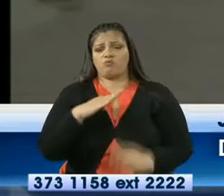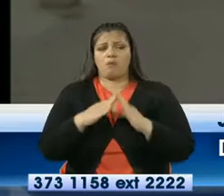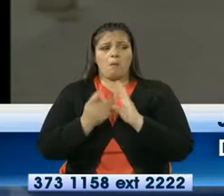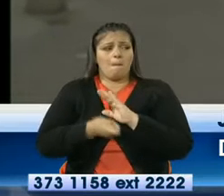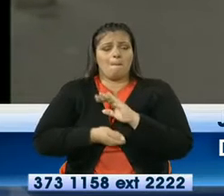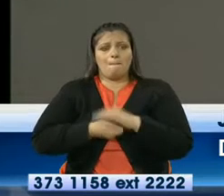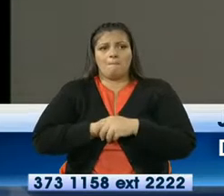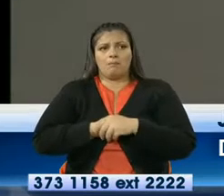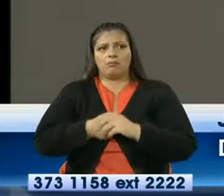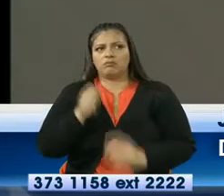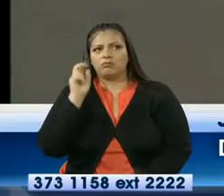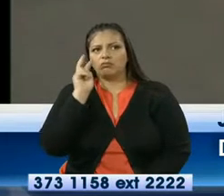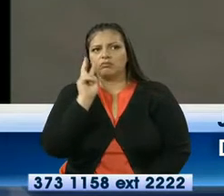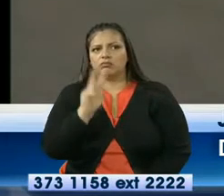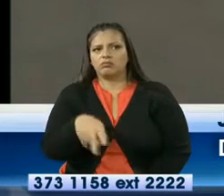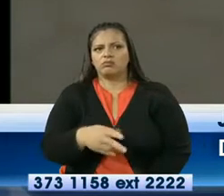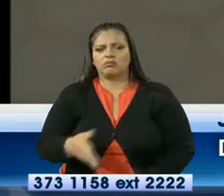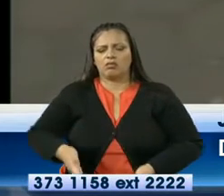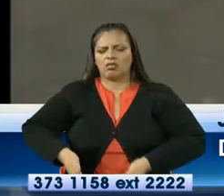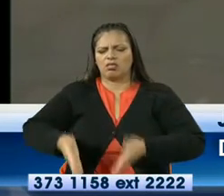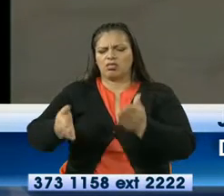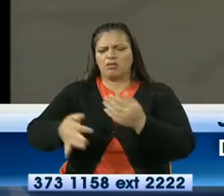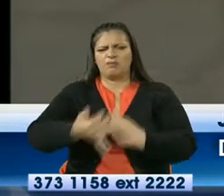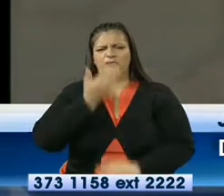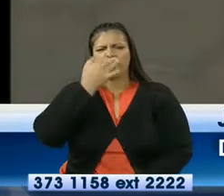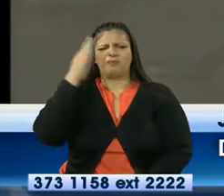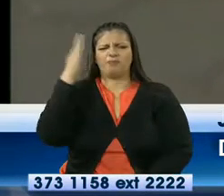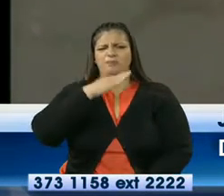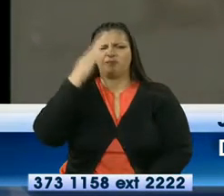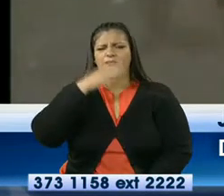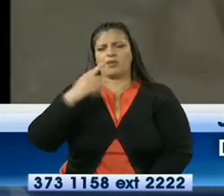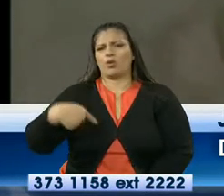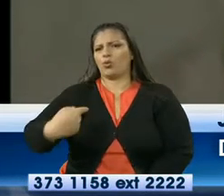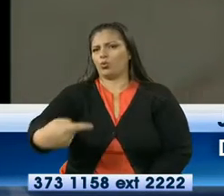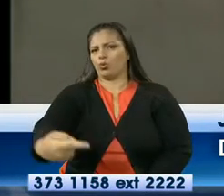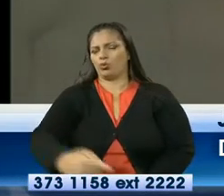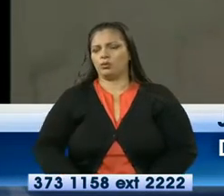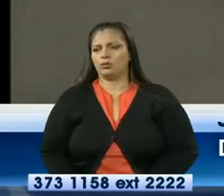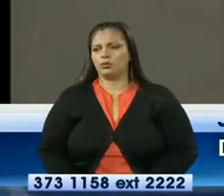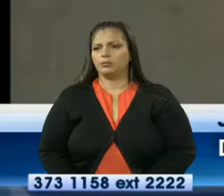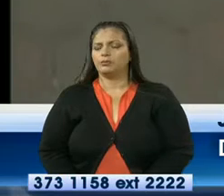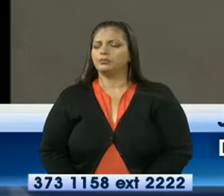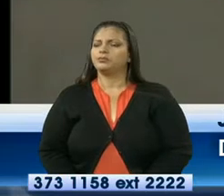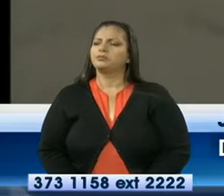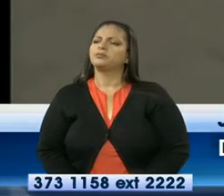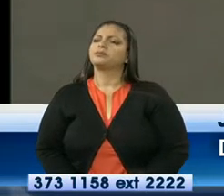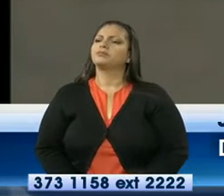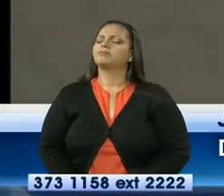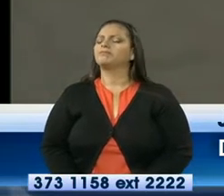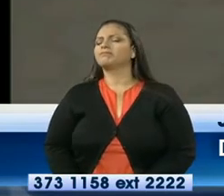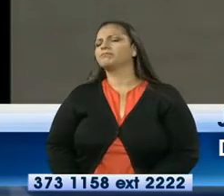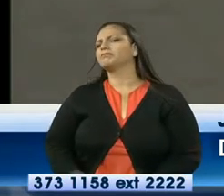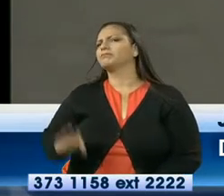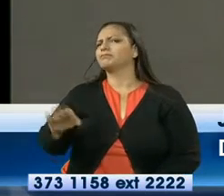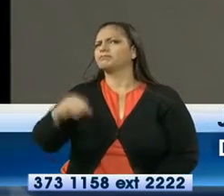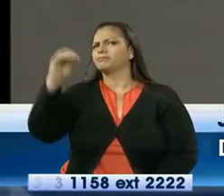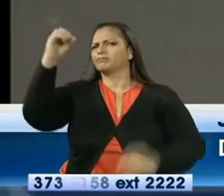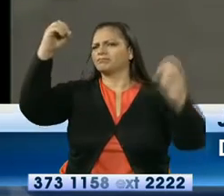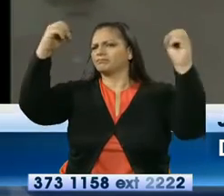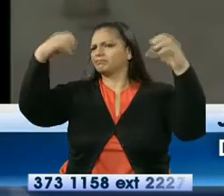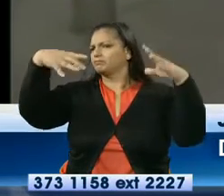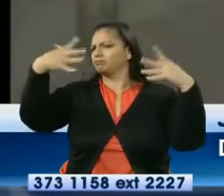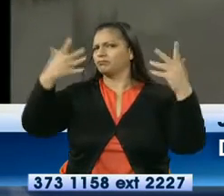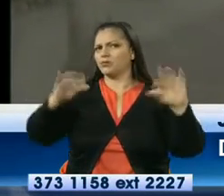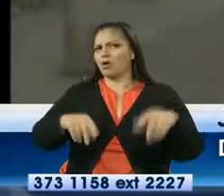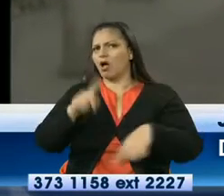del canal. Todos los días, y es un agua apestosa que viene todos los días. Indica que también que, pues, problema de la iluminación que no tienen en este sector